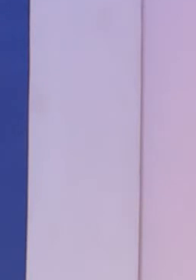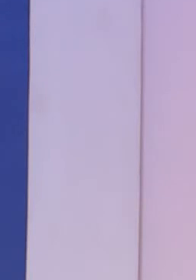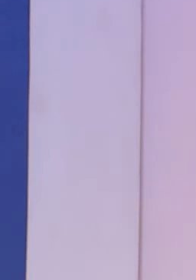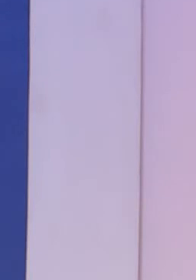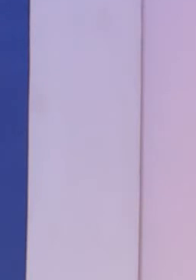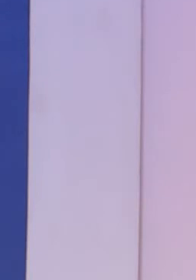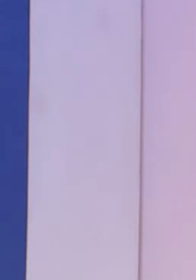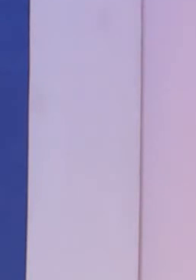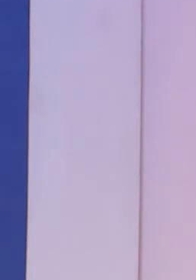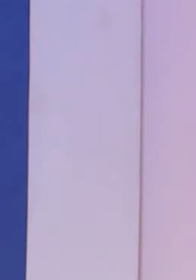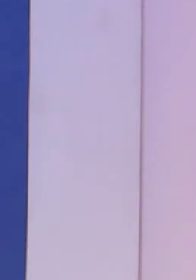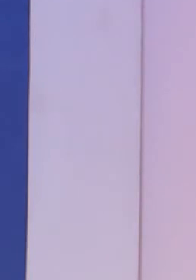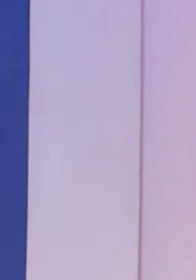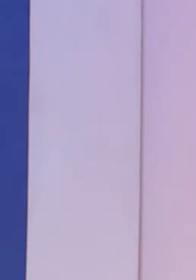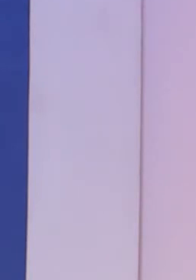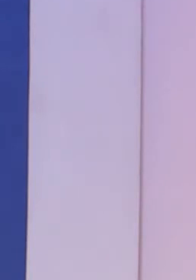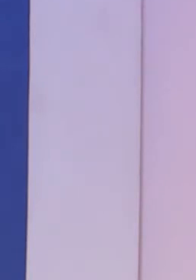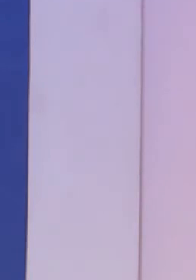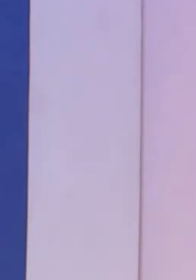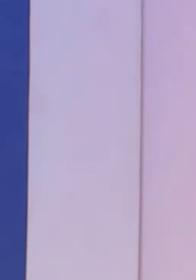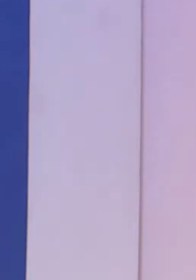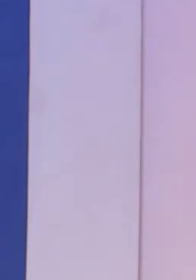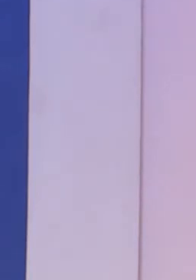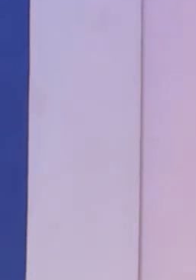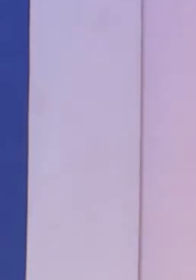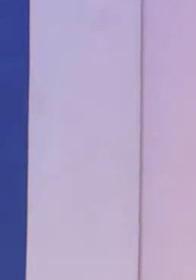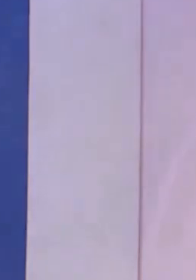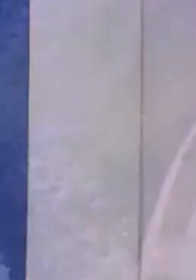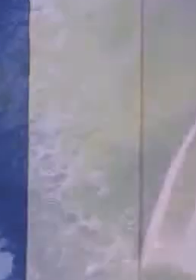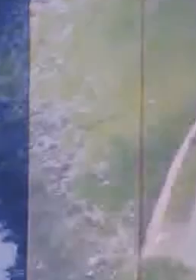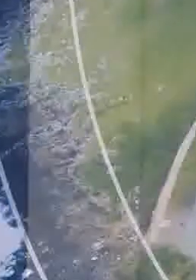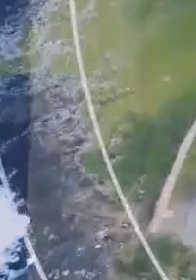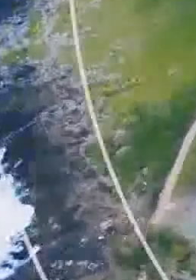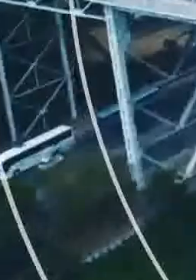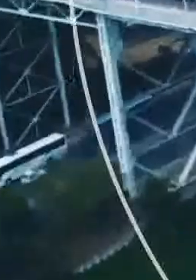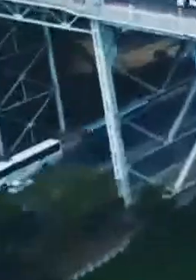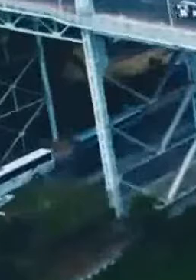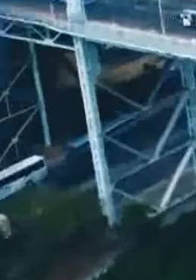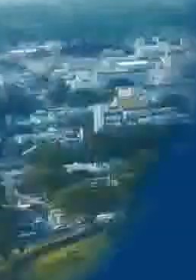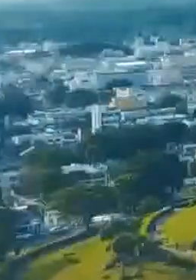domingo recuerden ser agentes del cambio y sean felices hasta la próxima